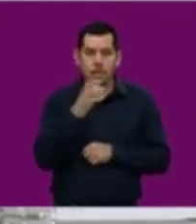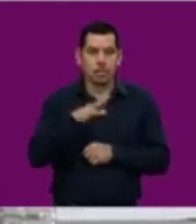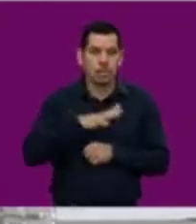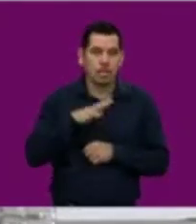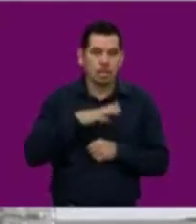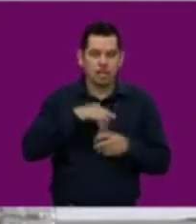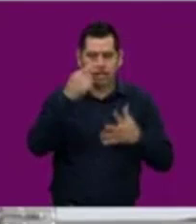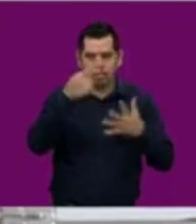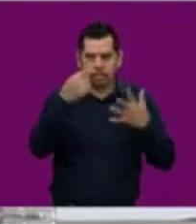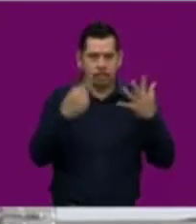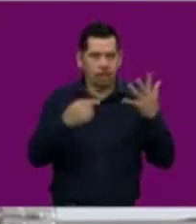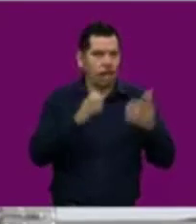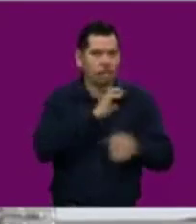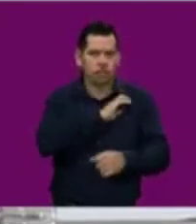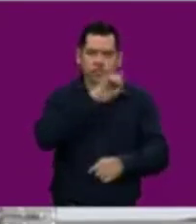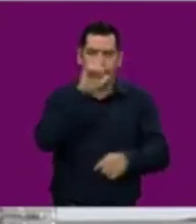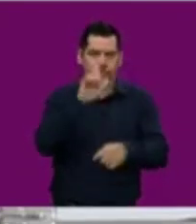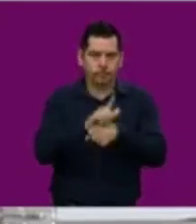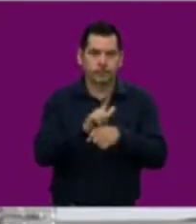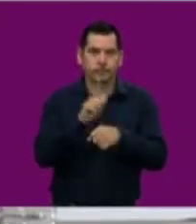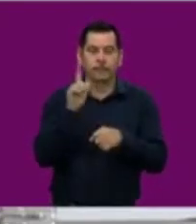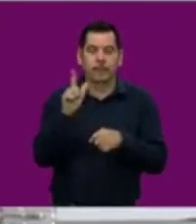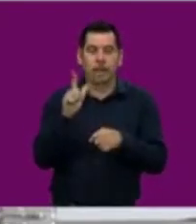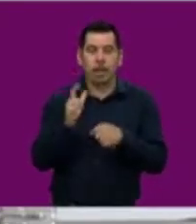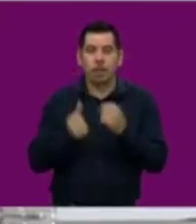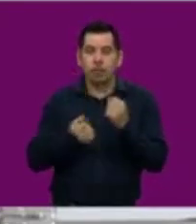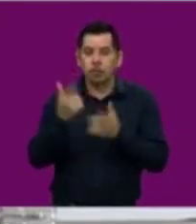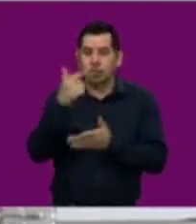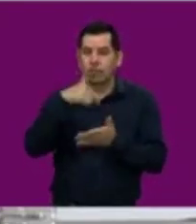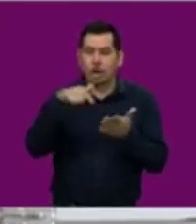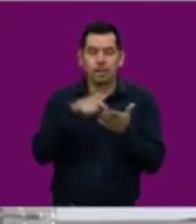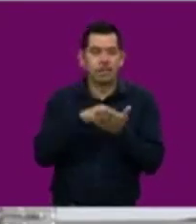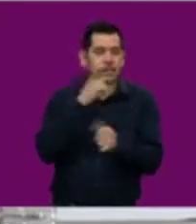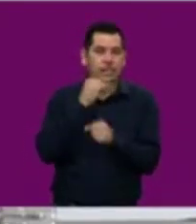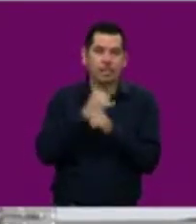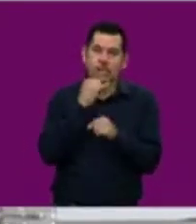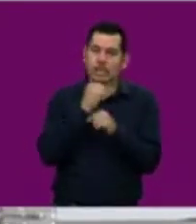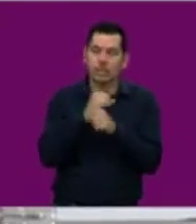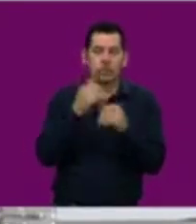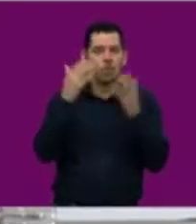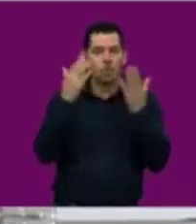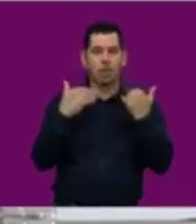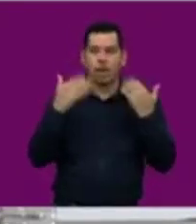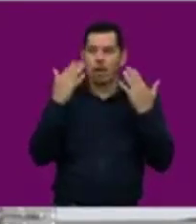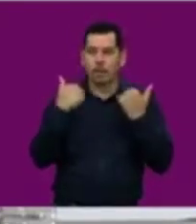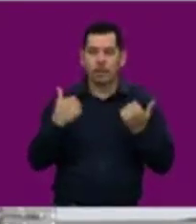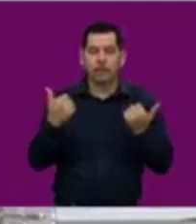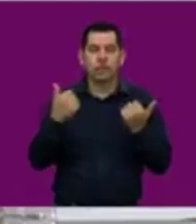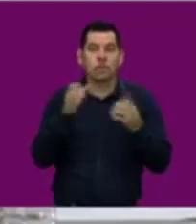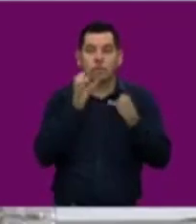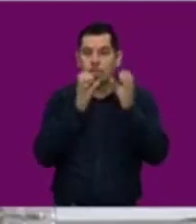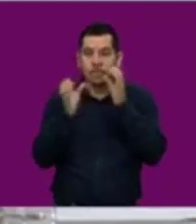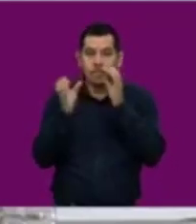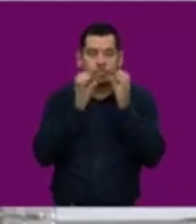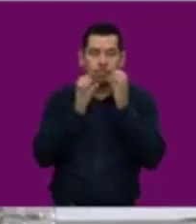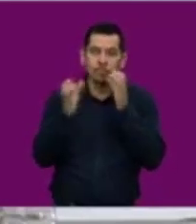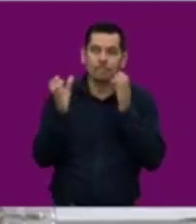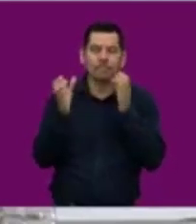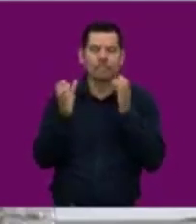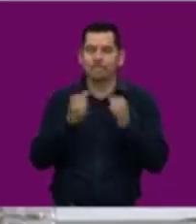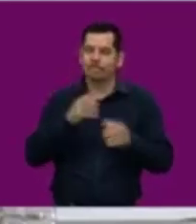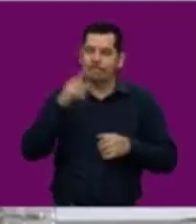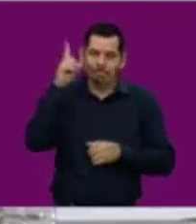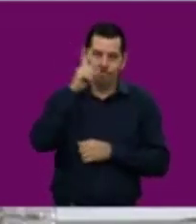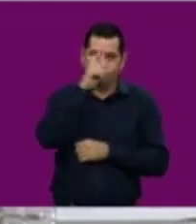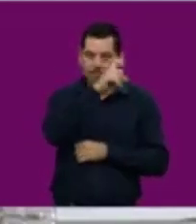especiales sobre todo donde no hay internet donde se ha dificultado la comunicación con los muchachos y